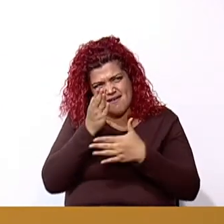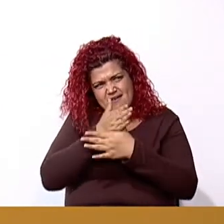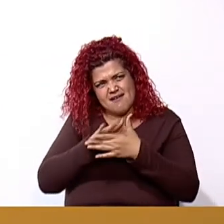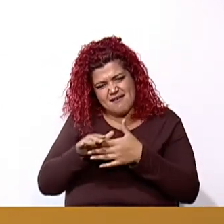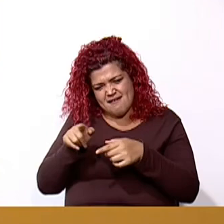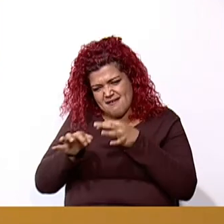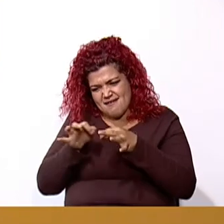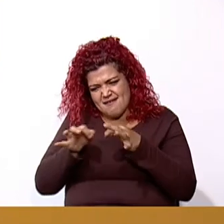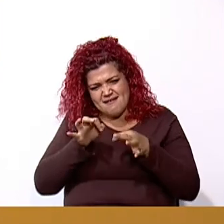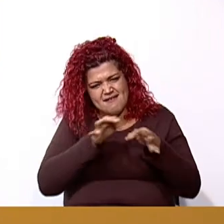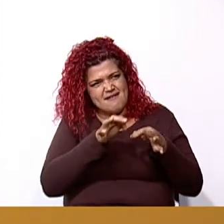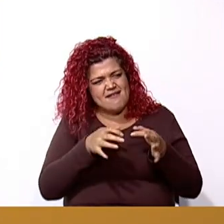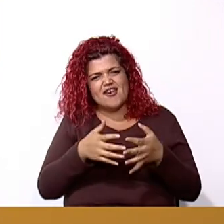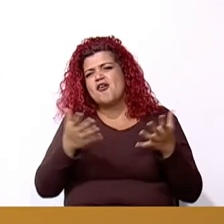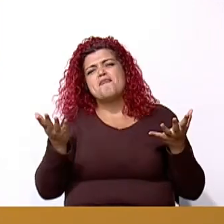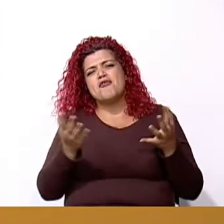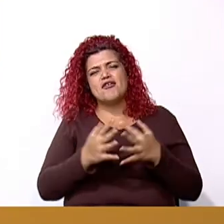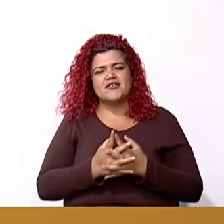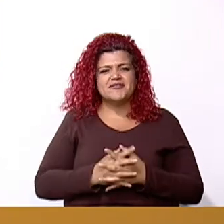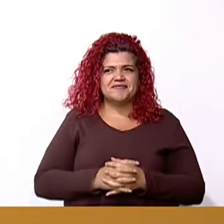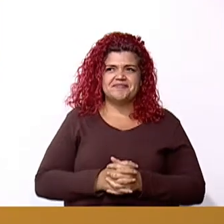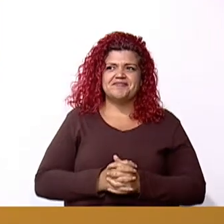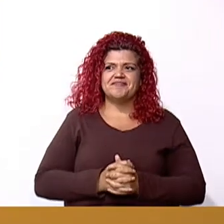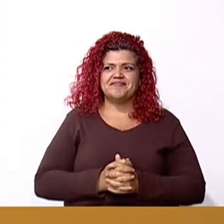ellos el algoritmo de la división?